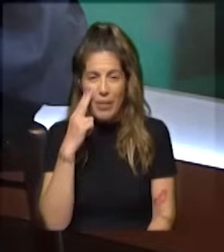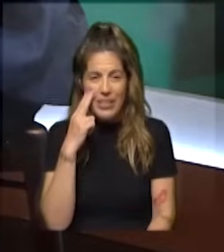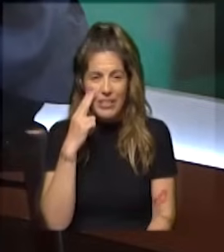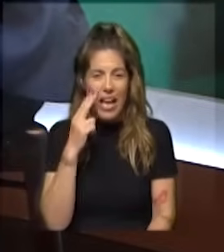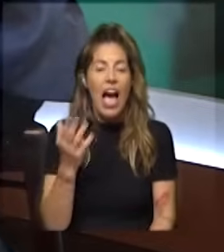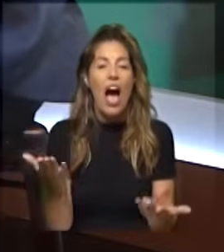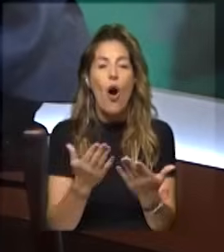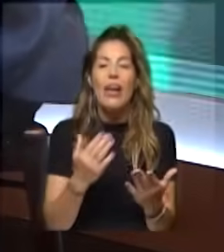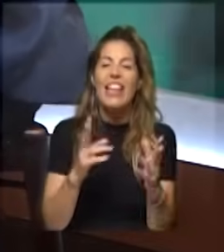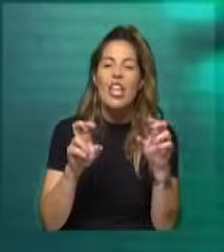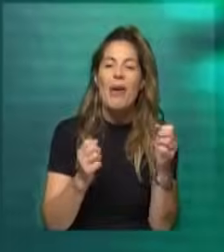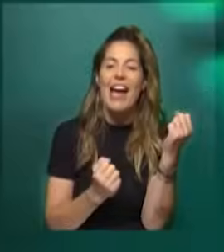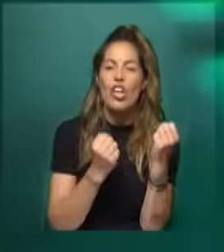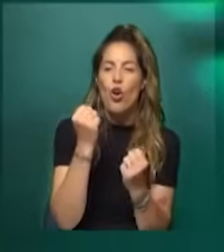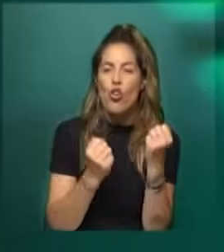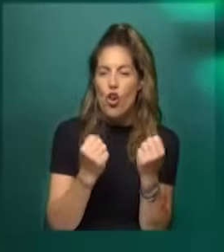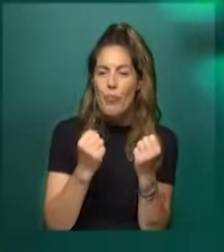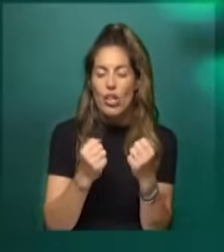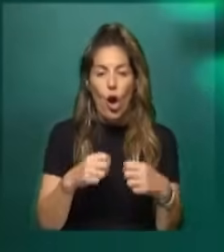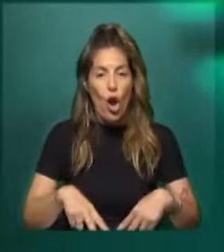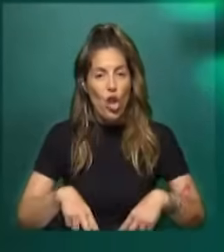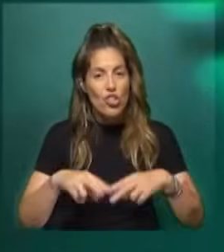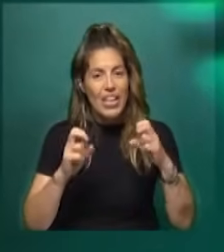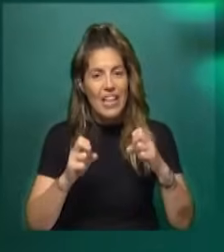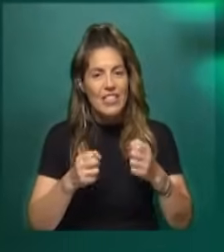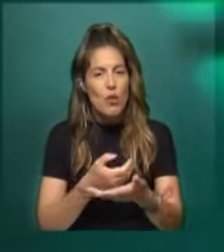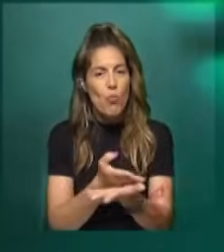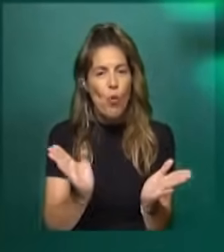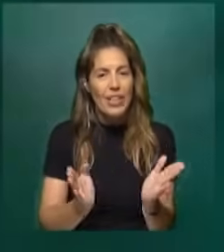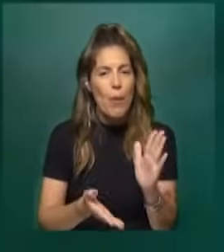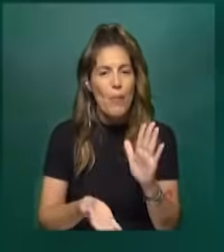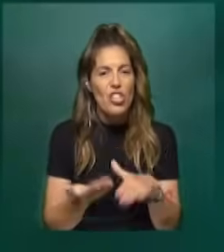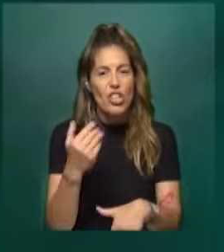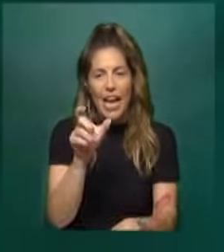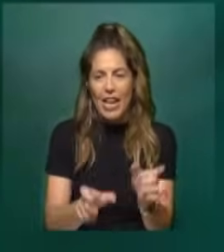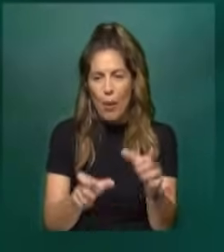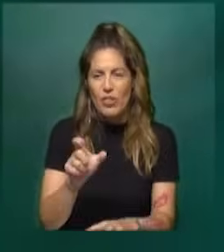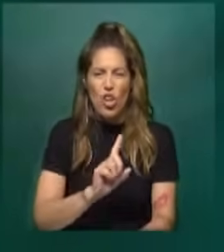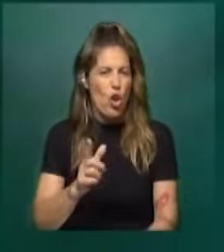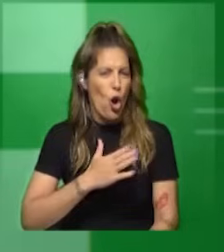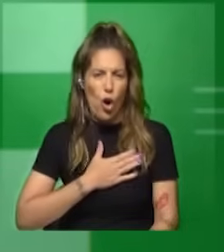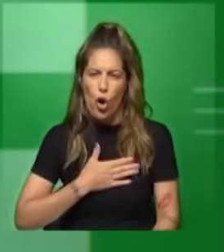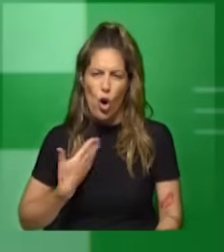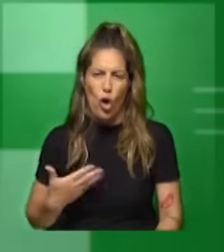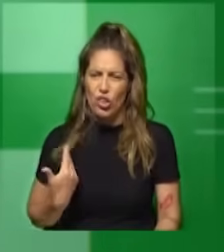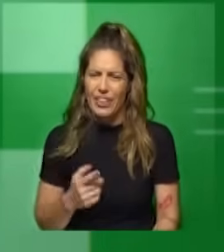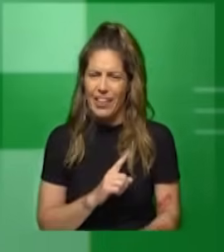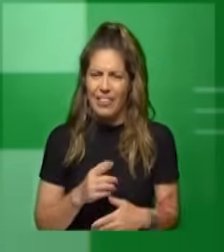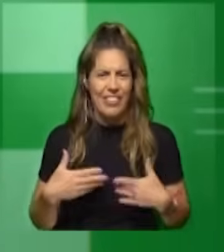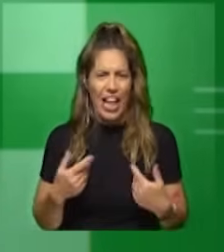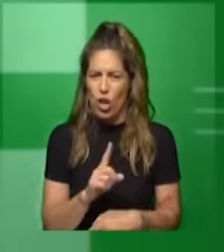Vayamos a lo económico. Los estudios reportan que la mayor parte de la población está descontenta con la administración